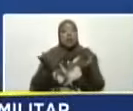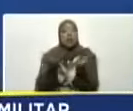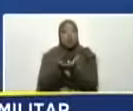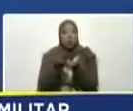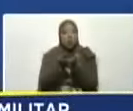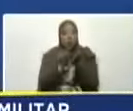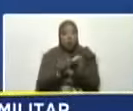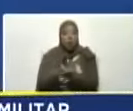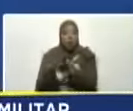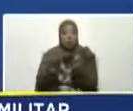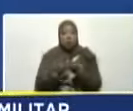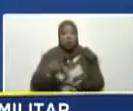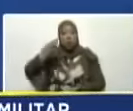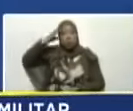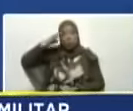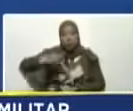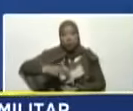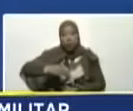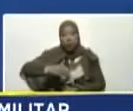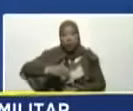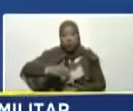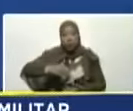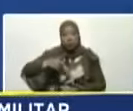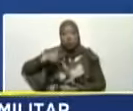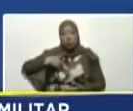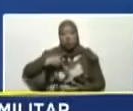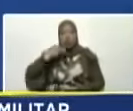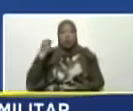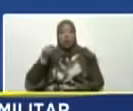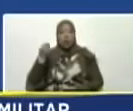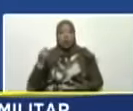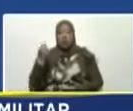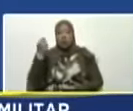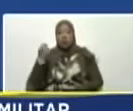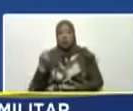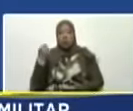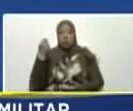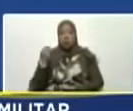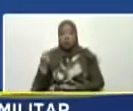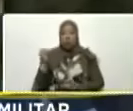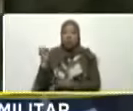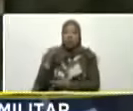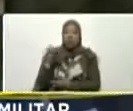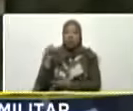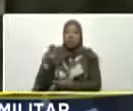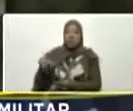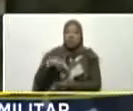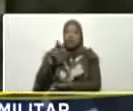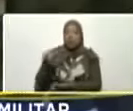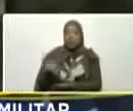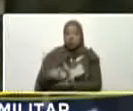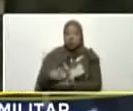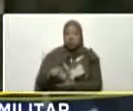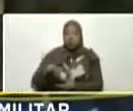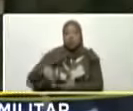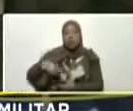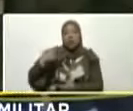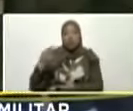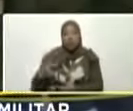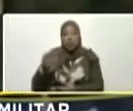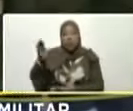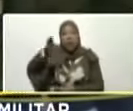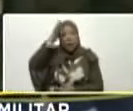militar. Era yo un joven diputado de la Asamblea Nacional, luego canciller de